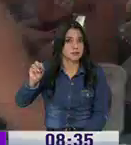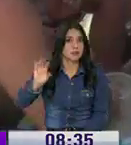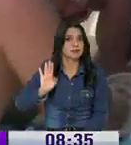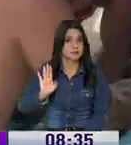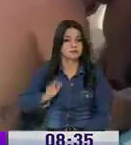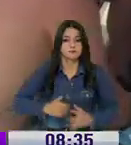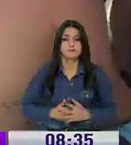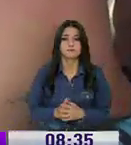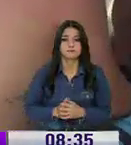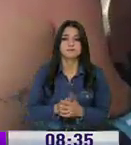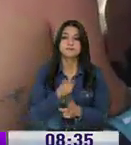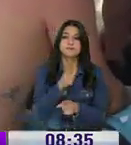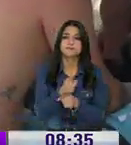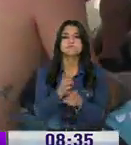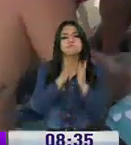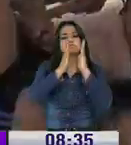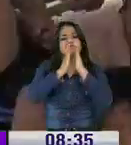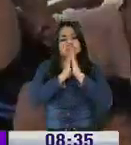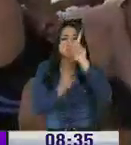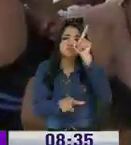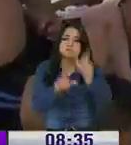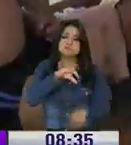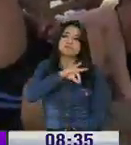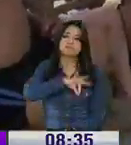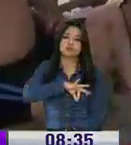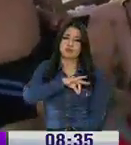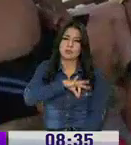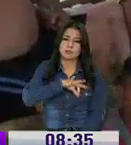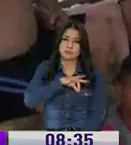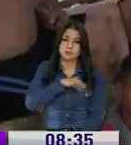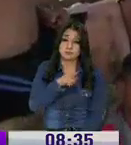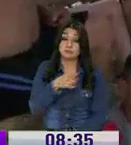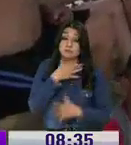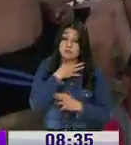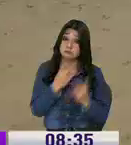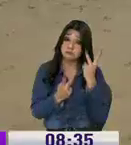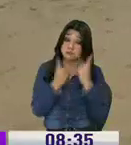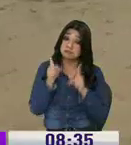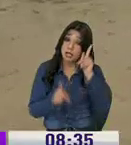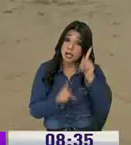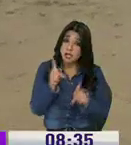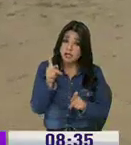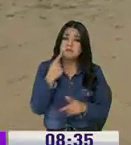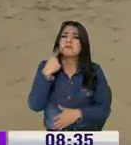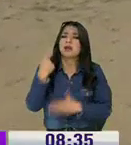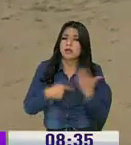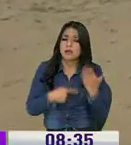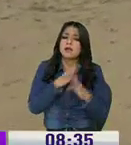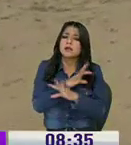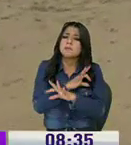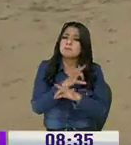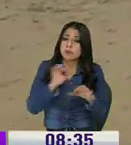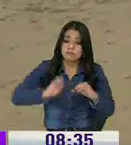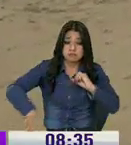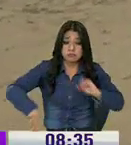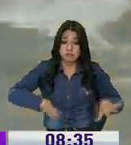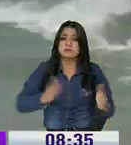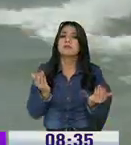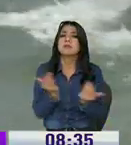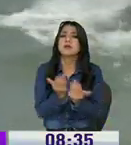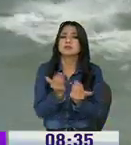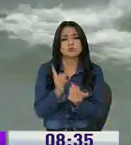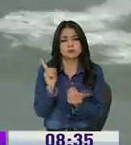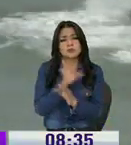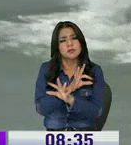basura. Se hace un llamado de concientización a las personas que gustan visitar las playas para que eviten ensuciarlas, aportando con